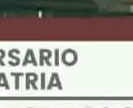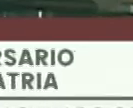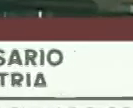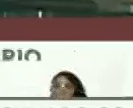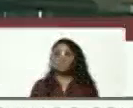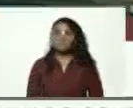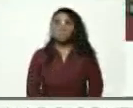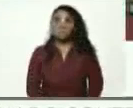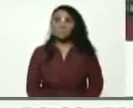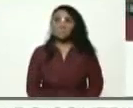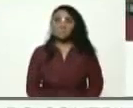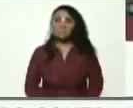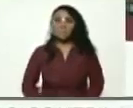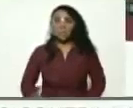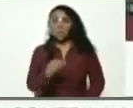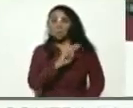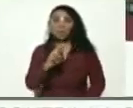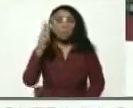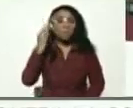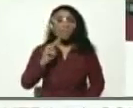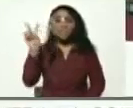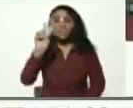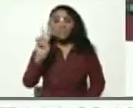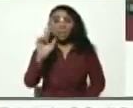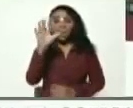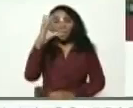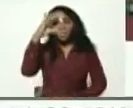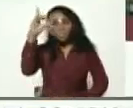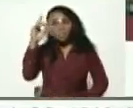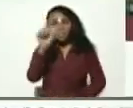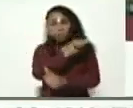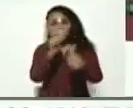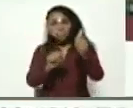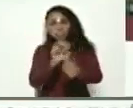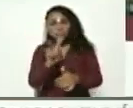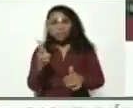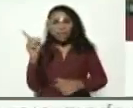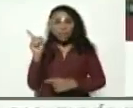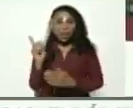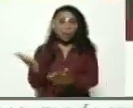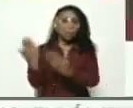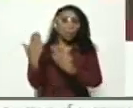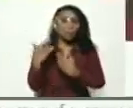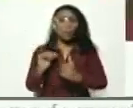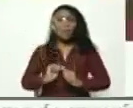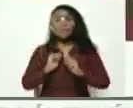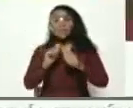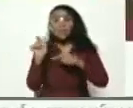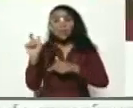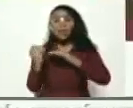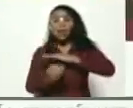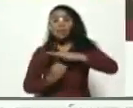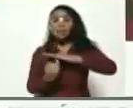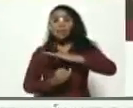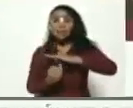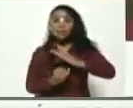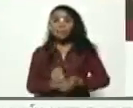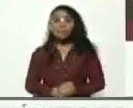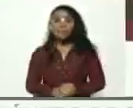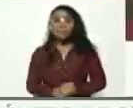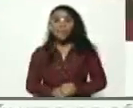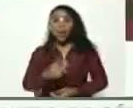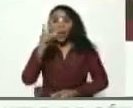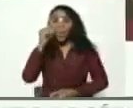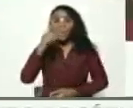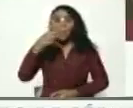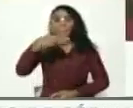vicepresidenta ejecutiva de la República Bolivariana de Venezuela, Delcy Rodríguez, quien nos ha apoyado y acompañado sus inicios a esta institución, a Pedro